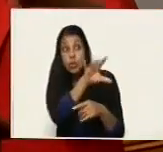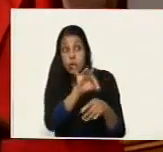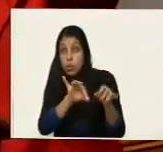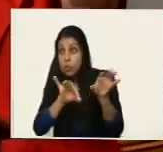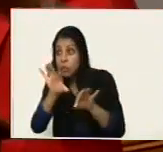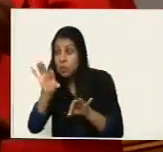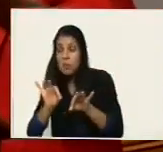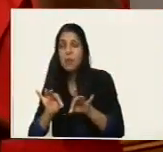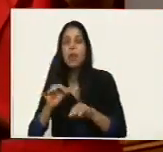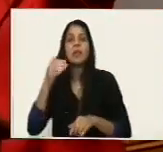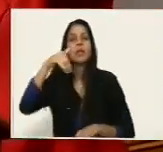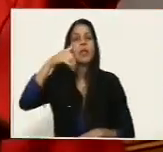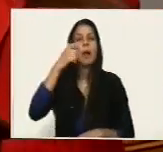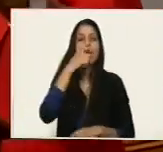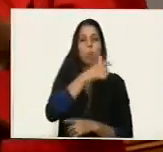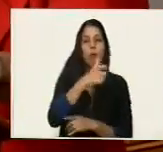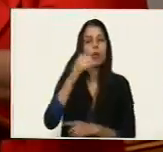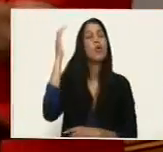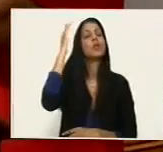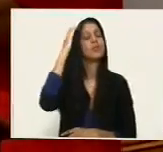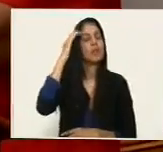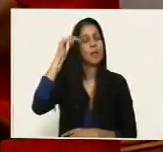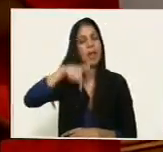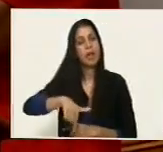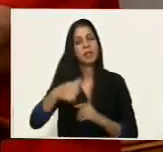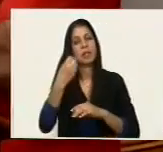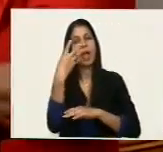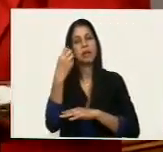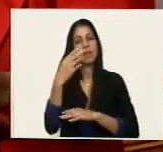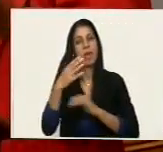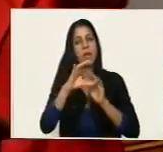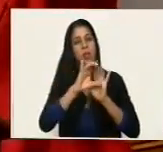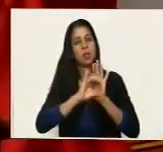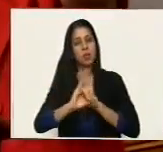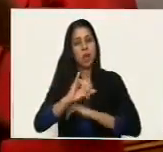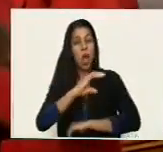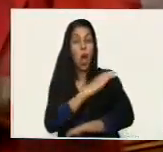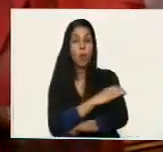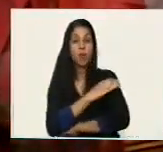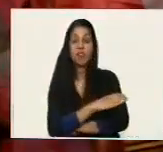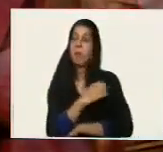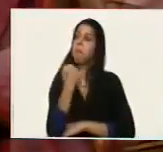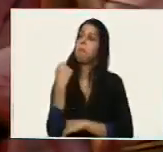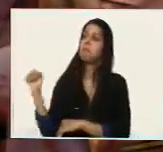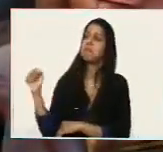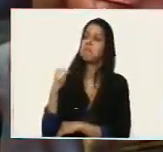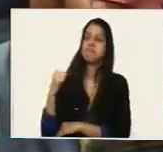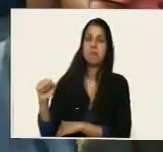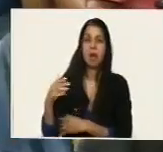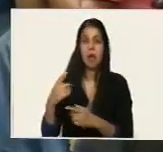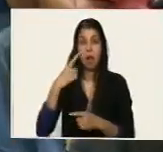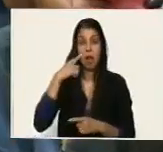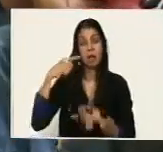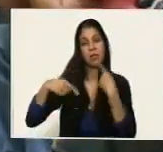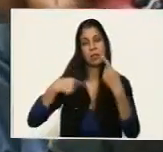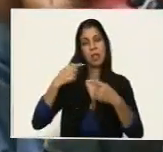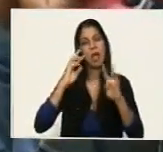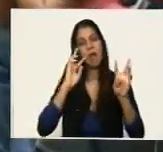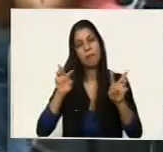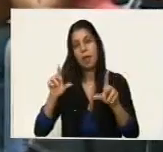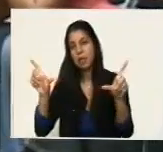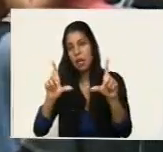una Asamblea Nacional en desacato, como todos los días lo ve el pueblo de